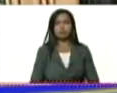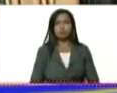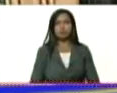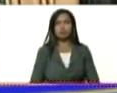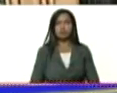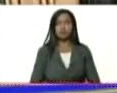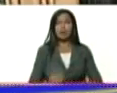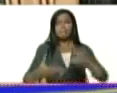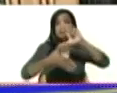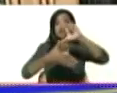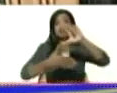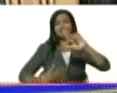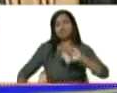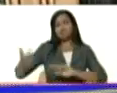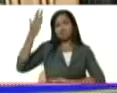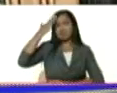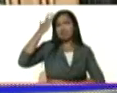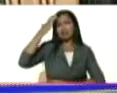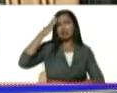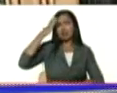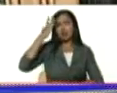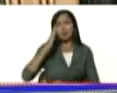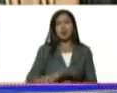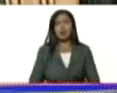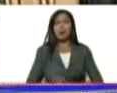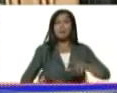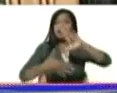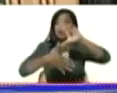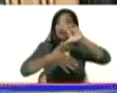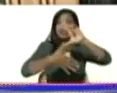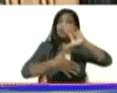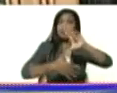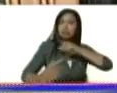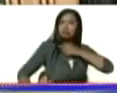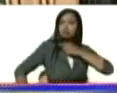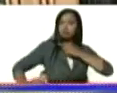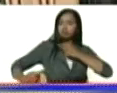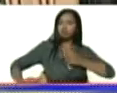América Latina lo sabe. América Latina está en disputa